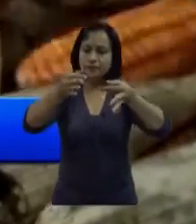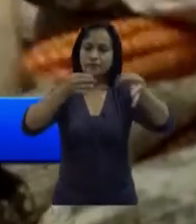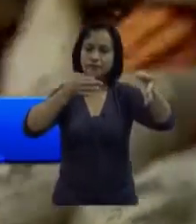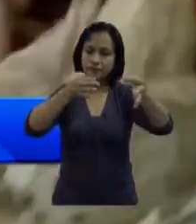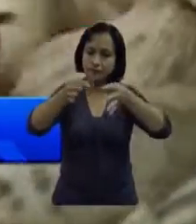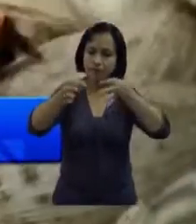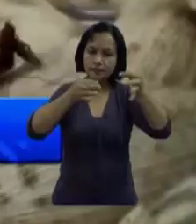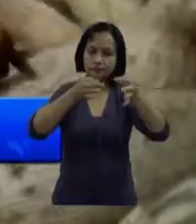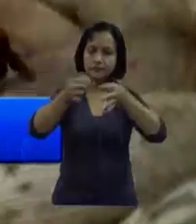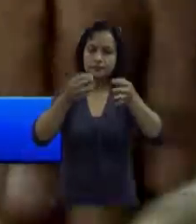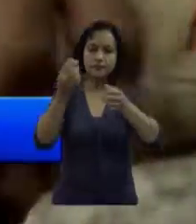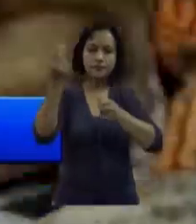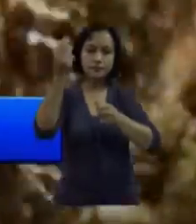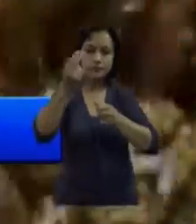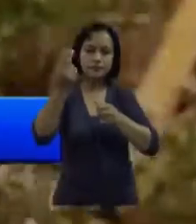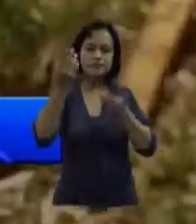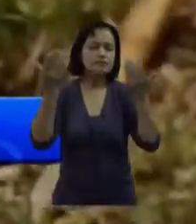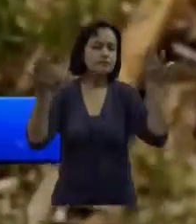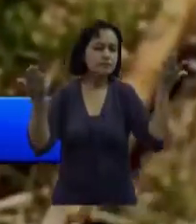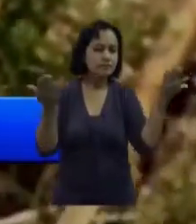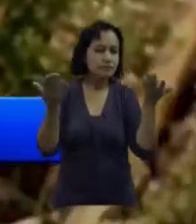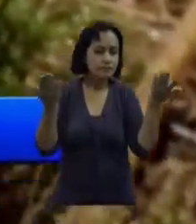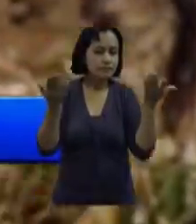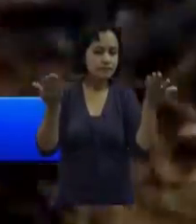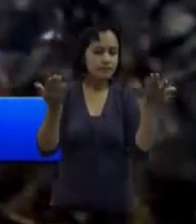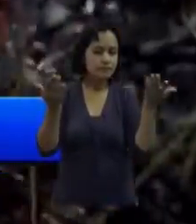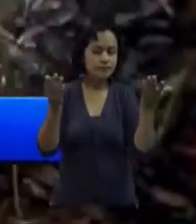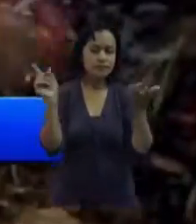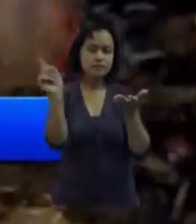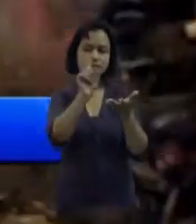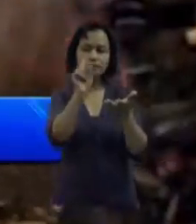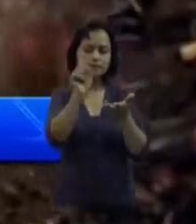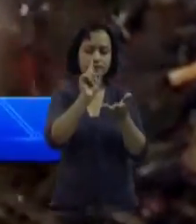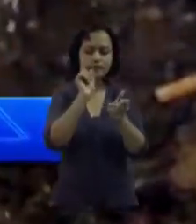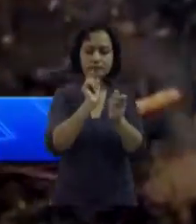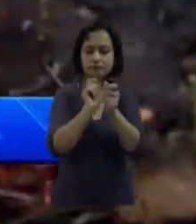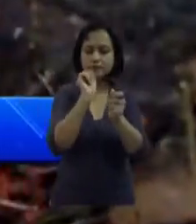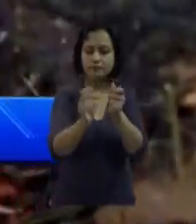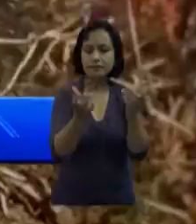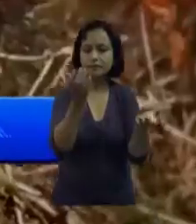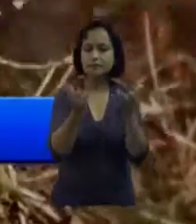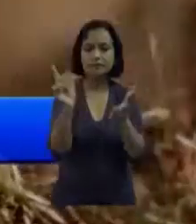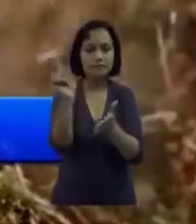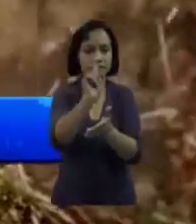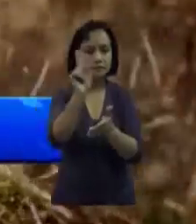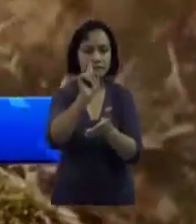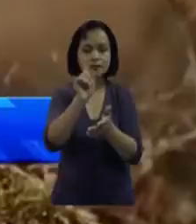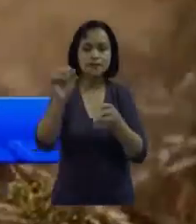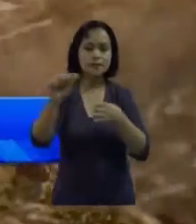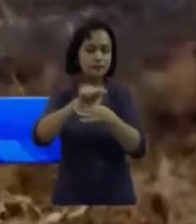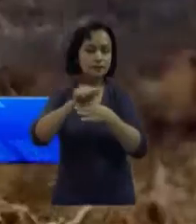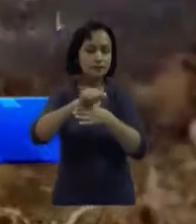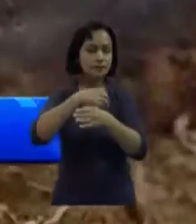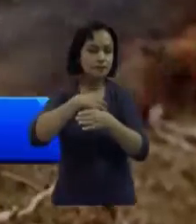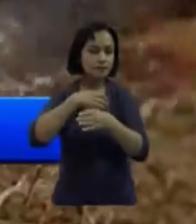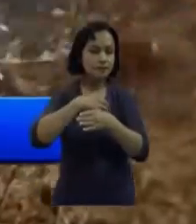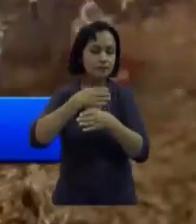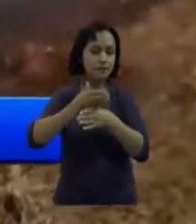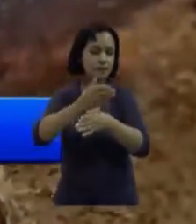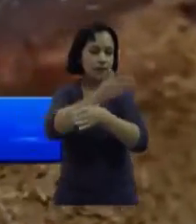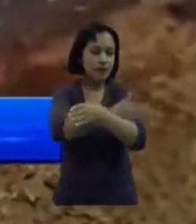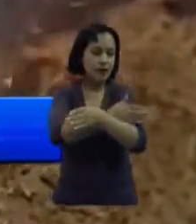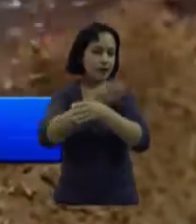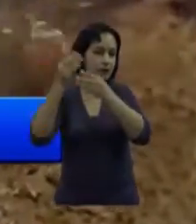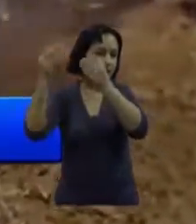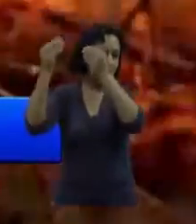mucho énfasis en el uso de la no quema, o sea, no implementar la quema como una